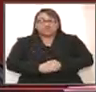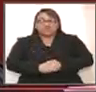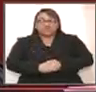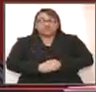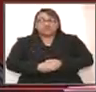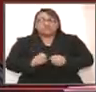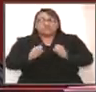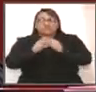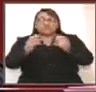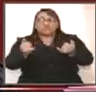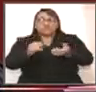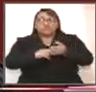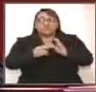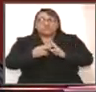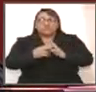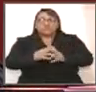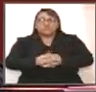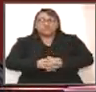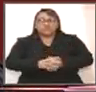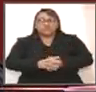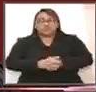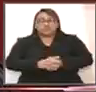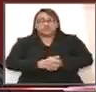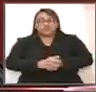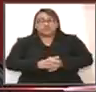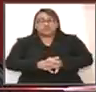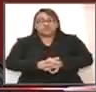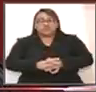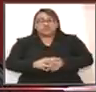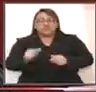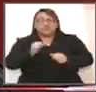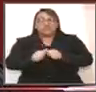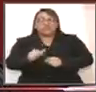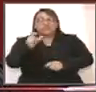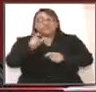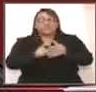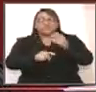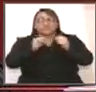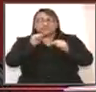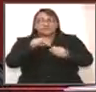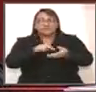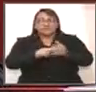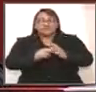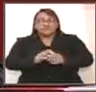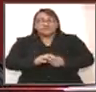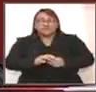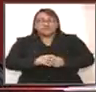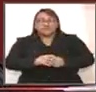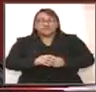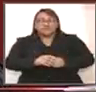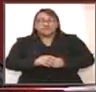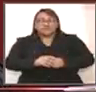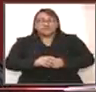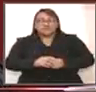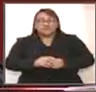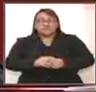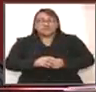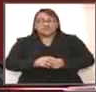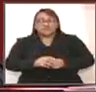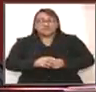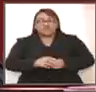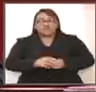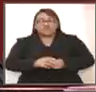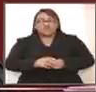Al día de hoy, el número de personas que están en régimen cerrado, que